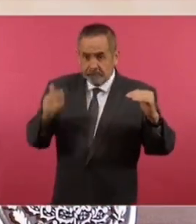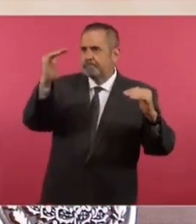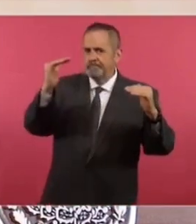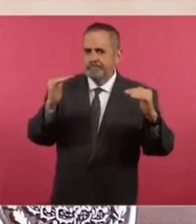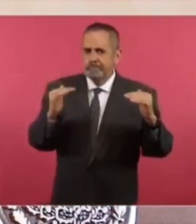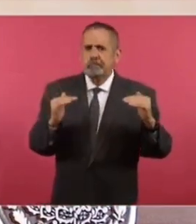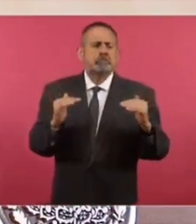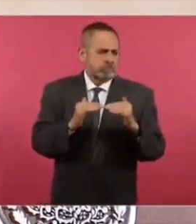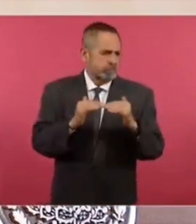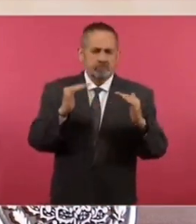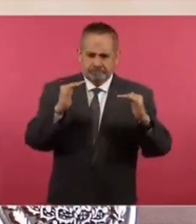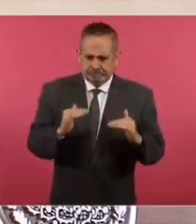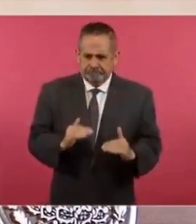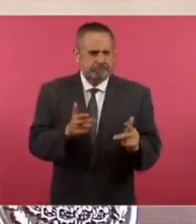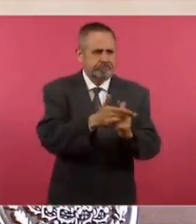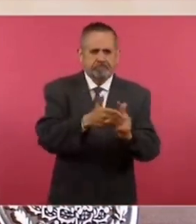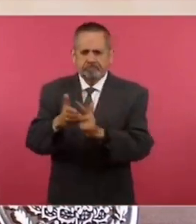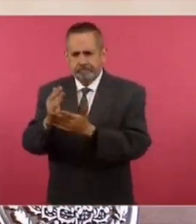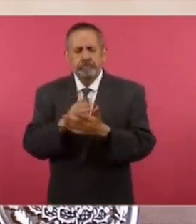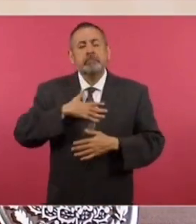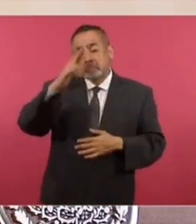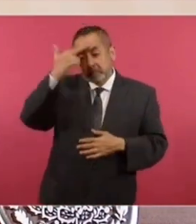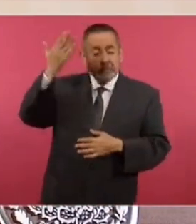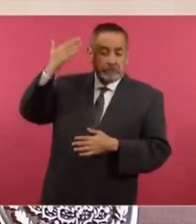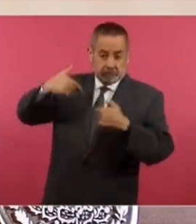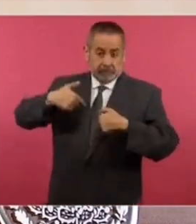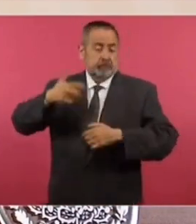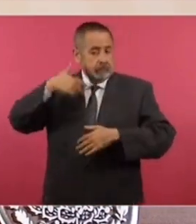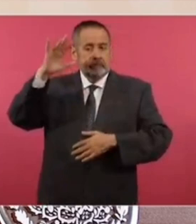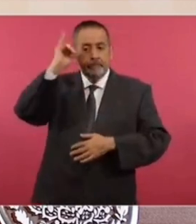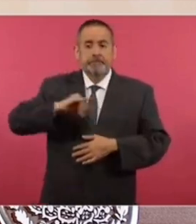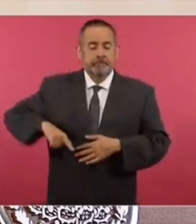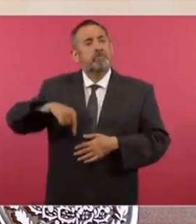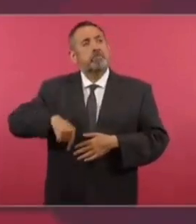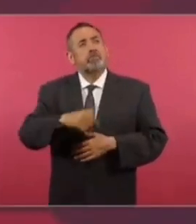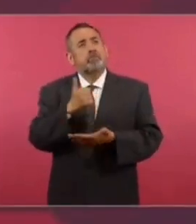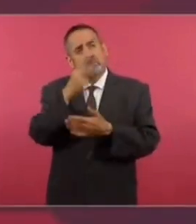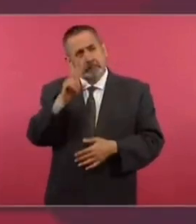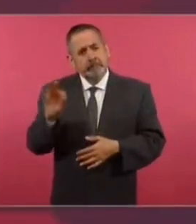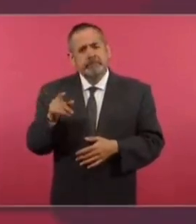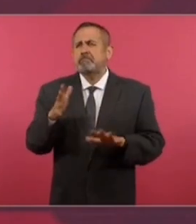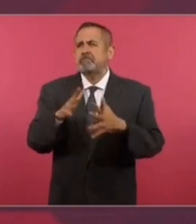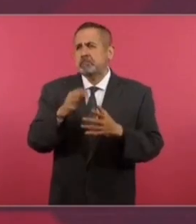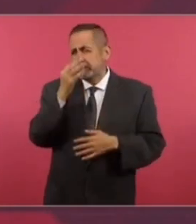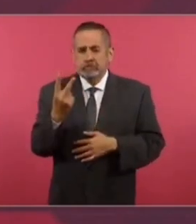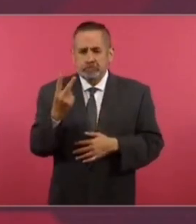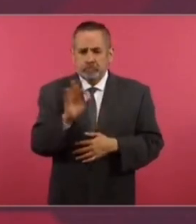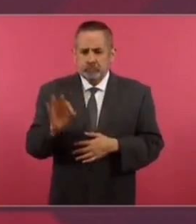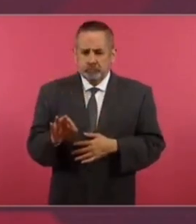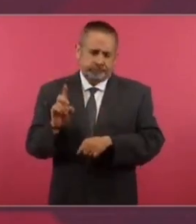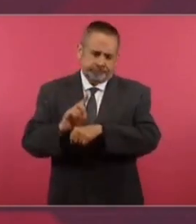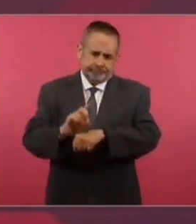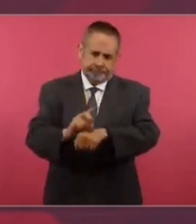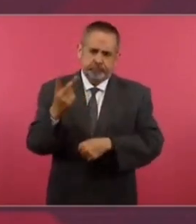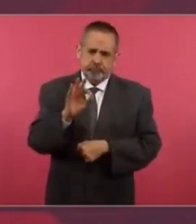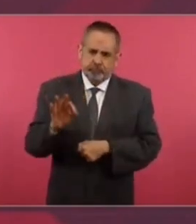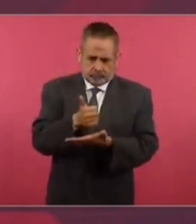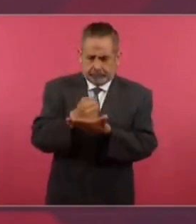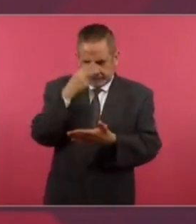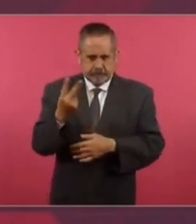El número de homicidios. Yo recuerdo que cuando dejé el gobierno estaba en promedio como 2% homicidios diarios en